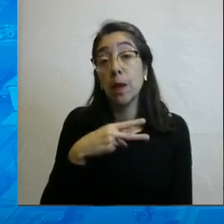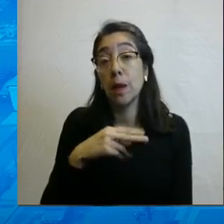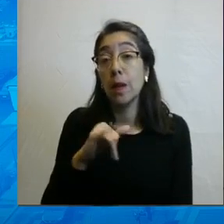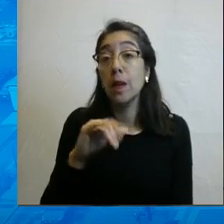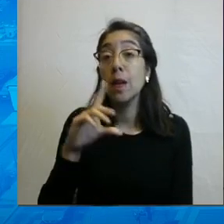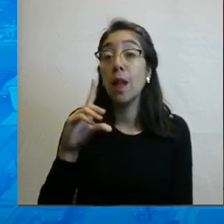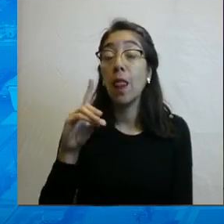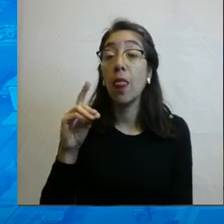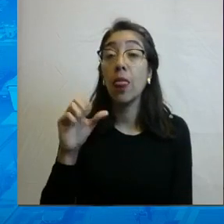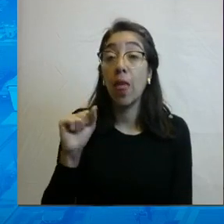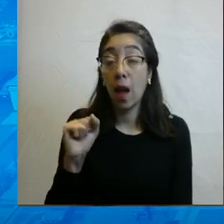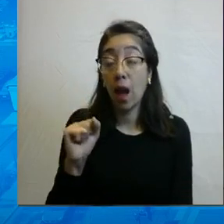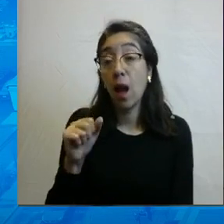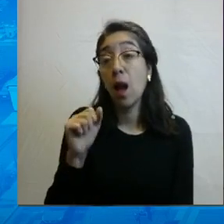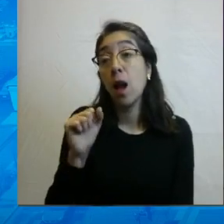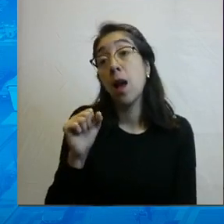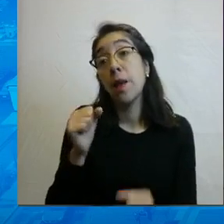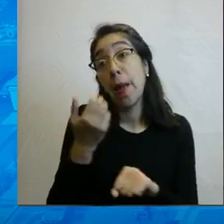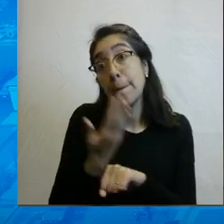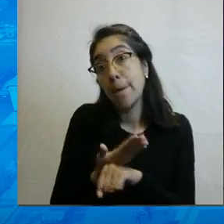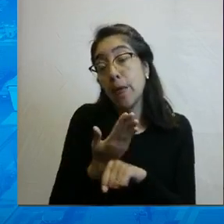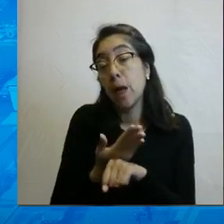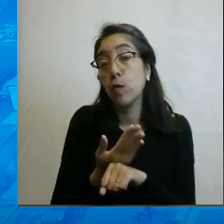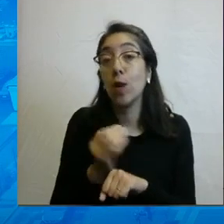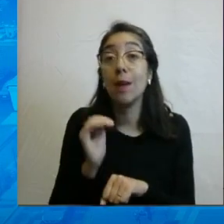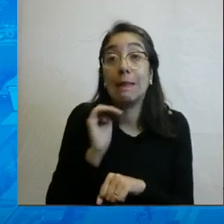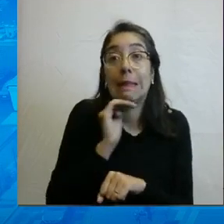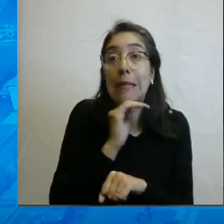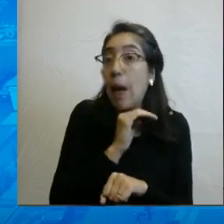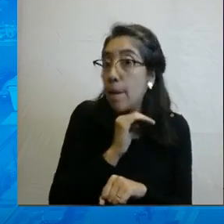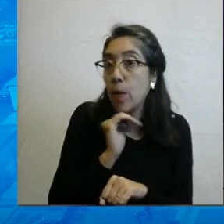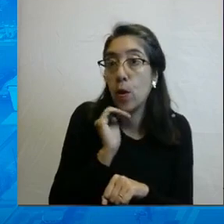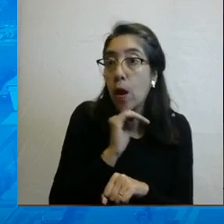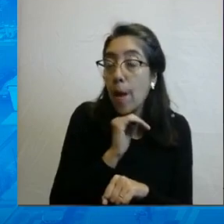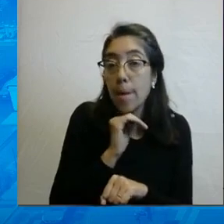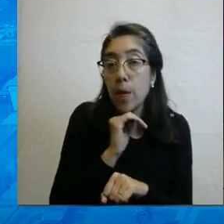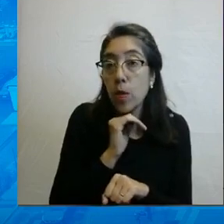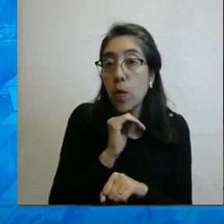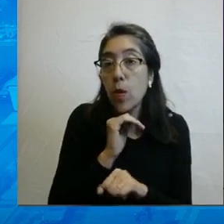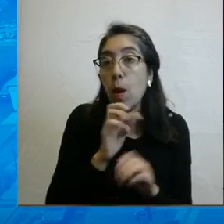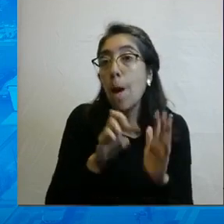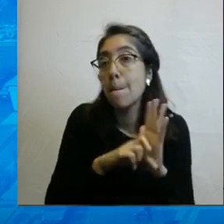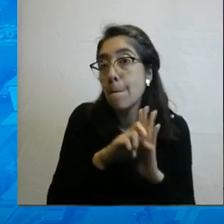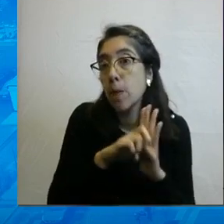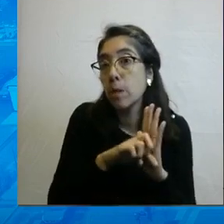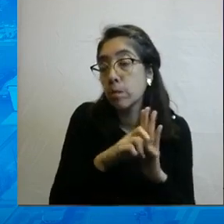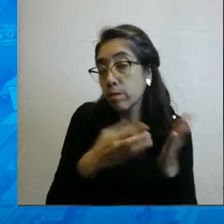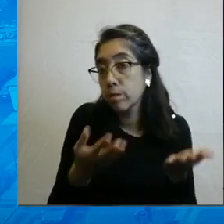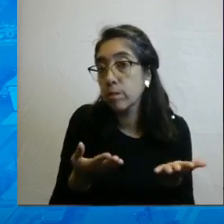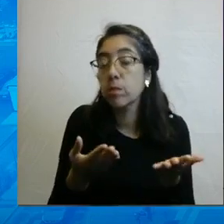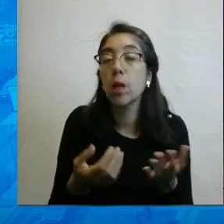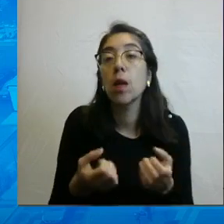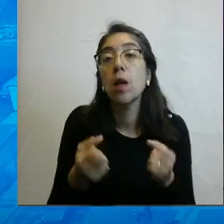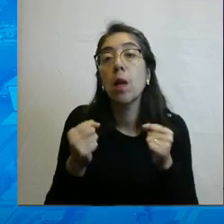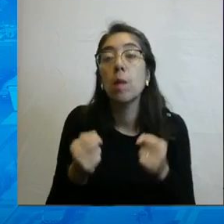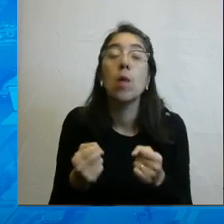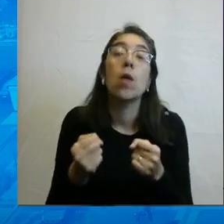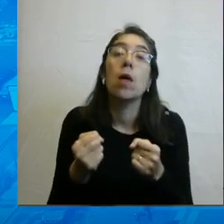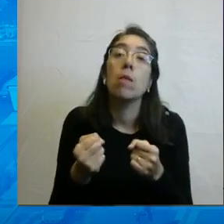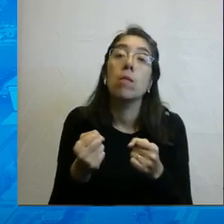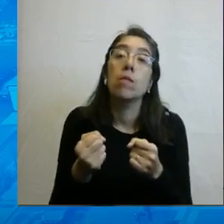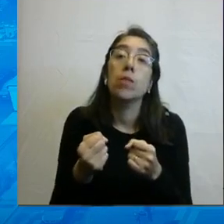le dé celeridad, que se apure la causa, como decimos los abogados. Y no sé si el administrador quiere agregar algo